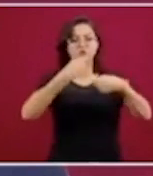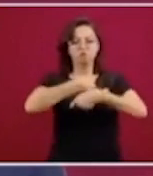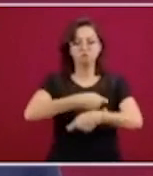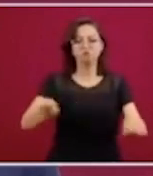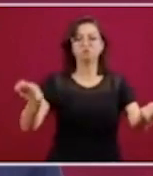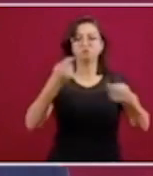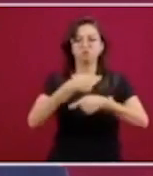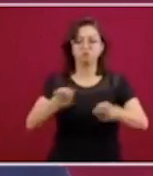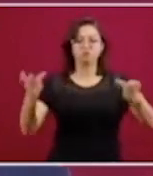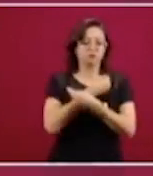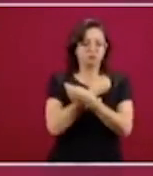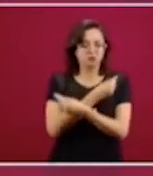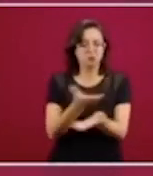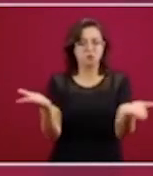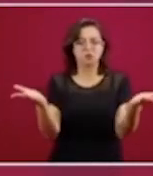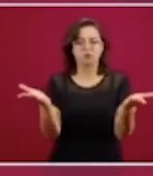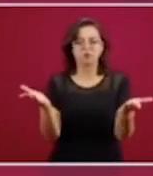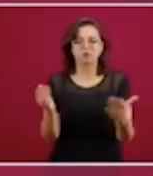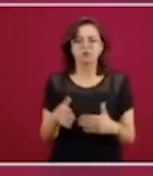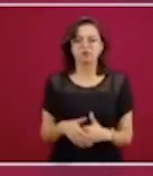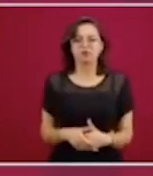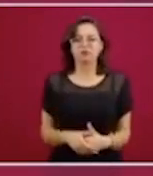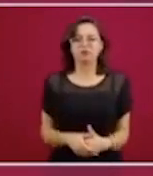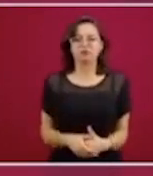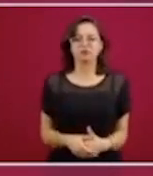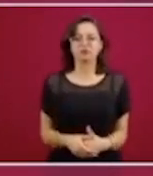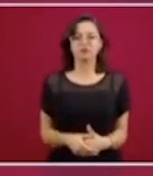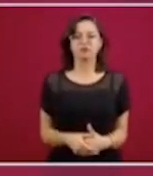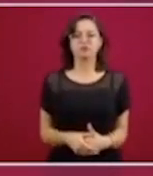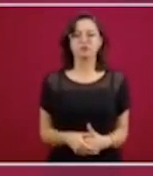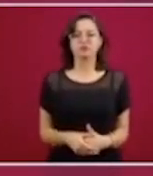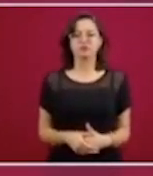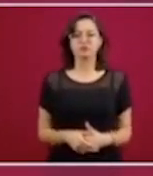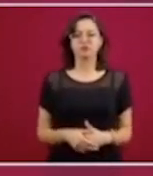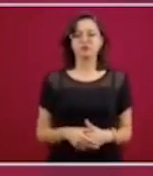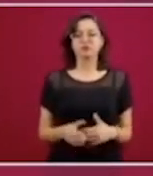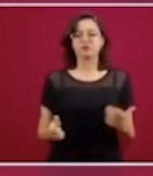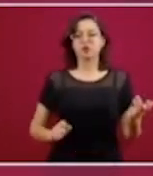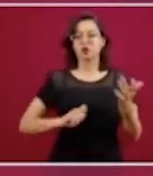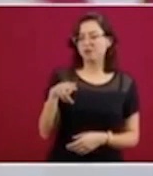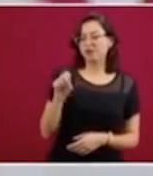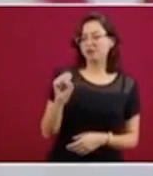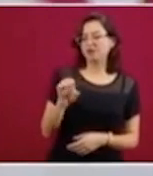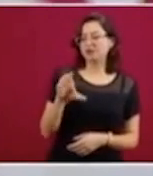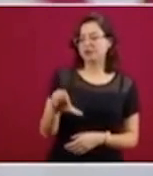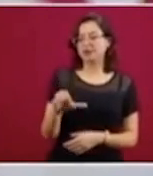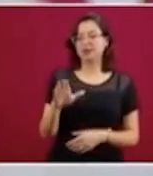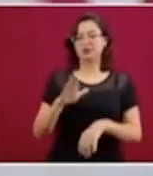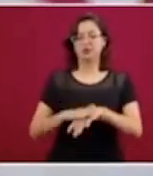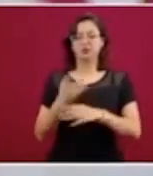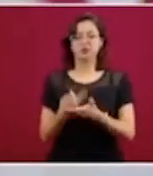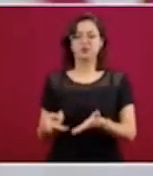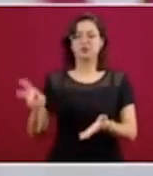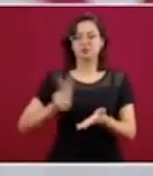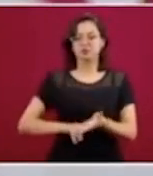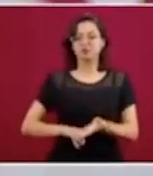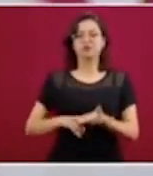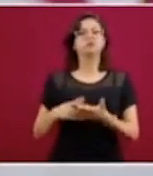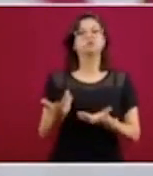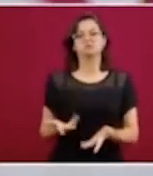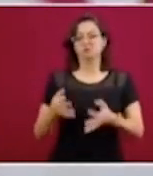en beneficio del pueblo. Es fortalecer todos los programas de bienestar, incluso